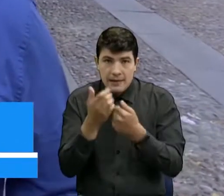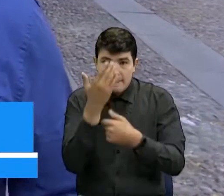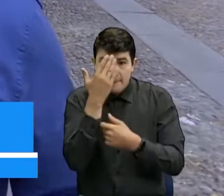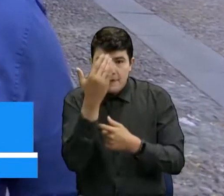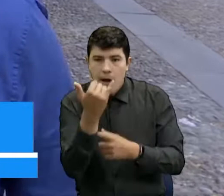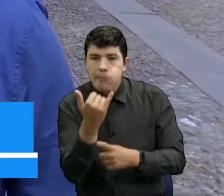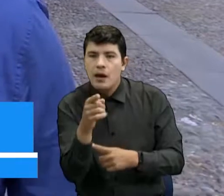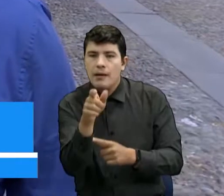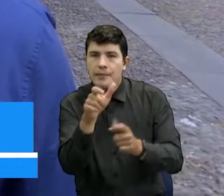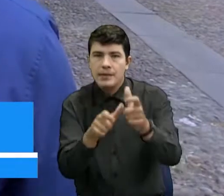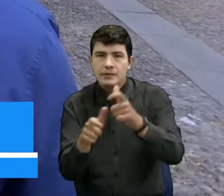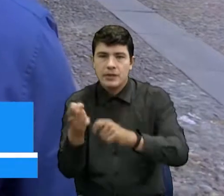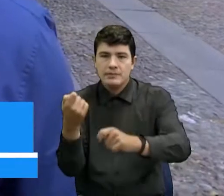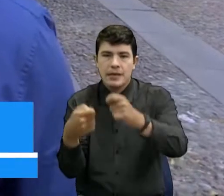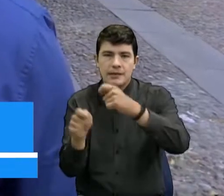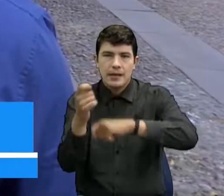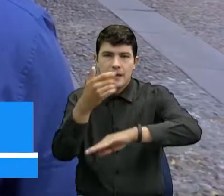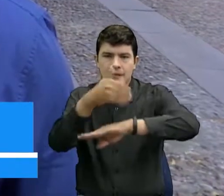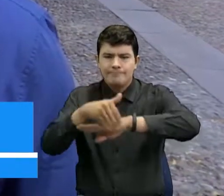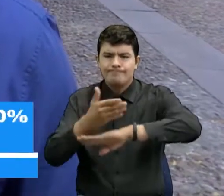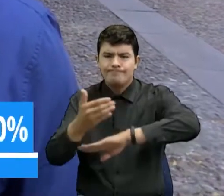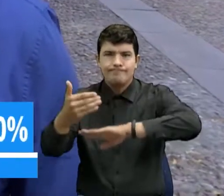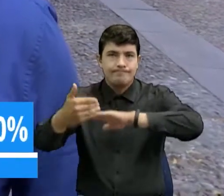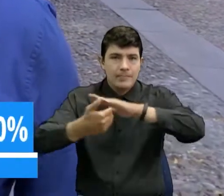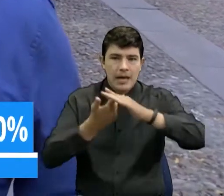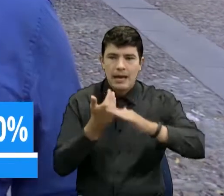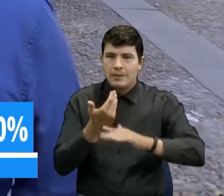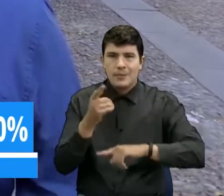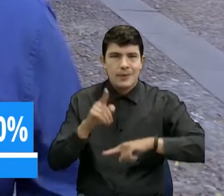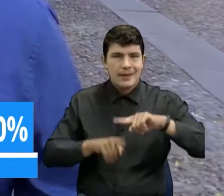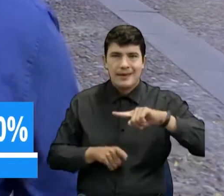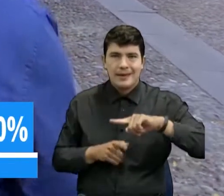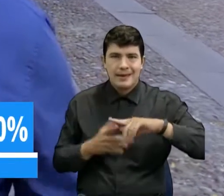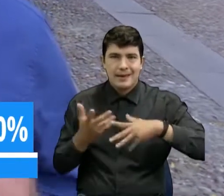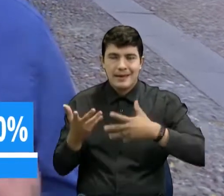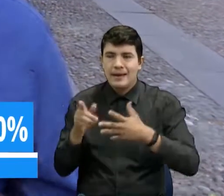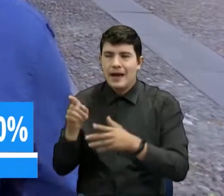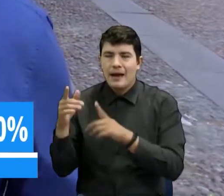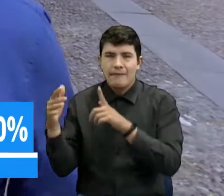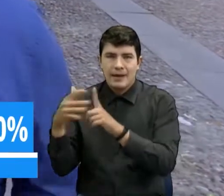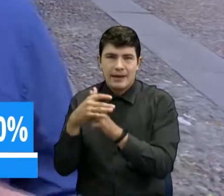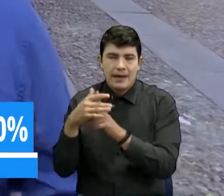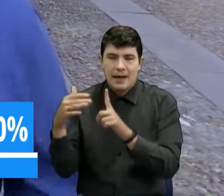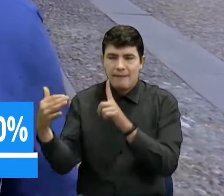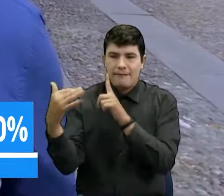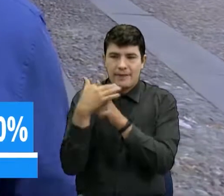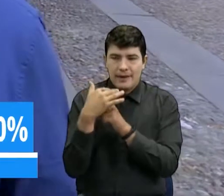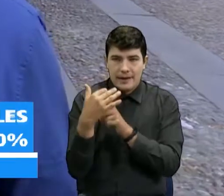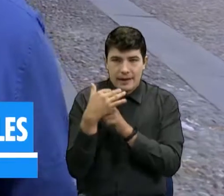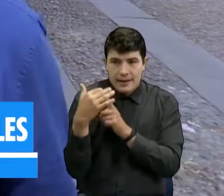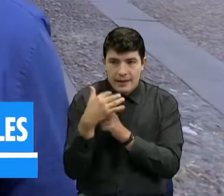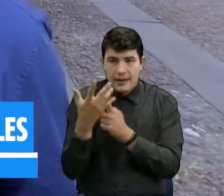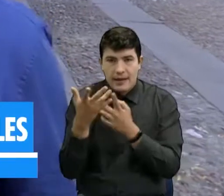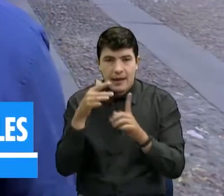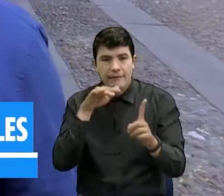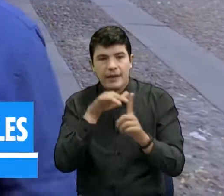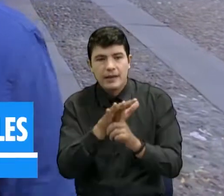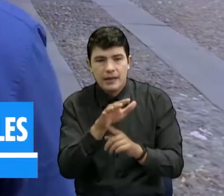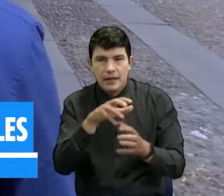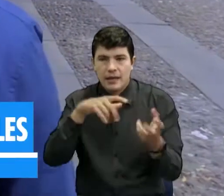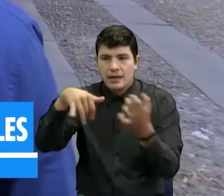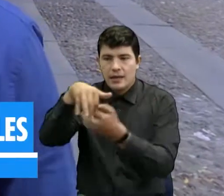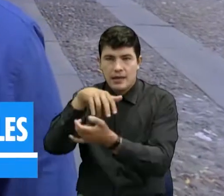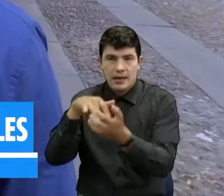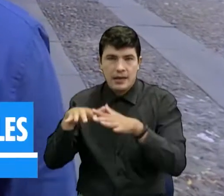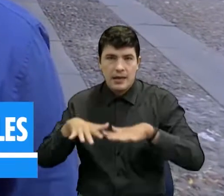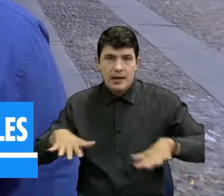es el desorden que se causa, ¿no? El desorden que se causa perjudicándolos a ellos y a ellos también y al comercio